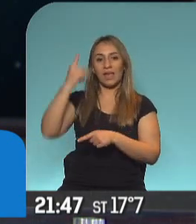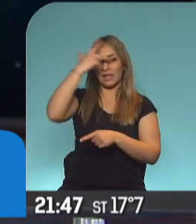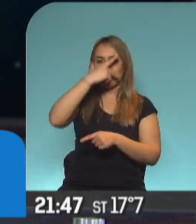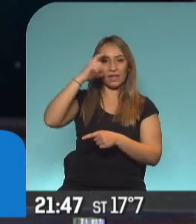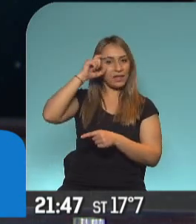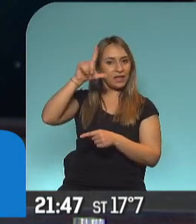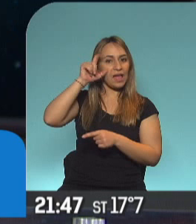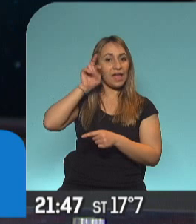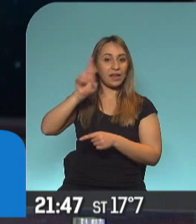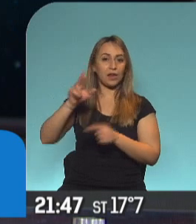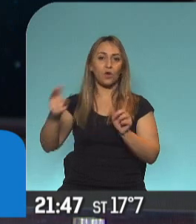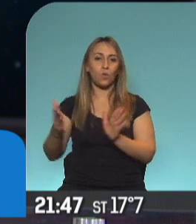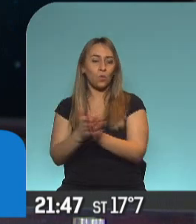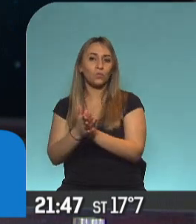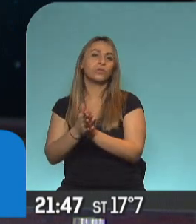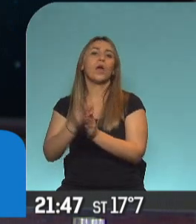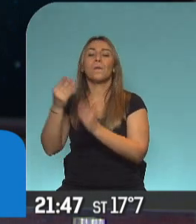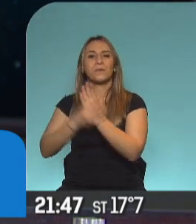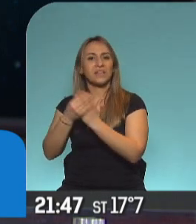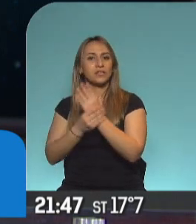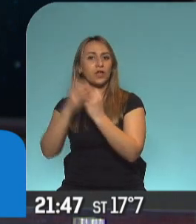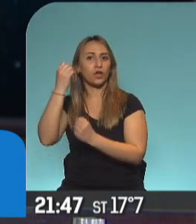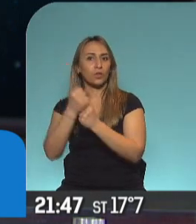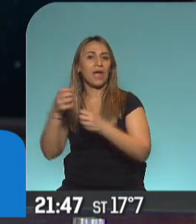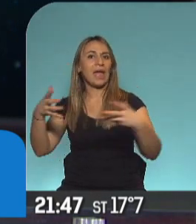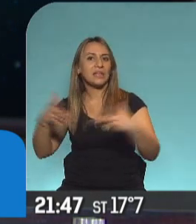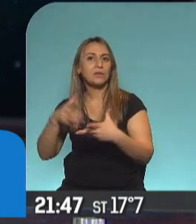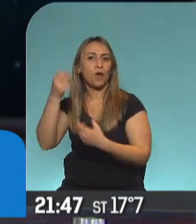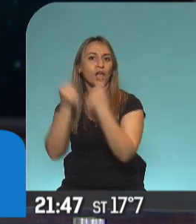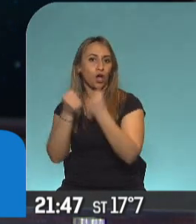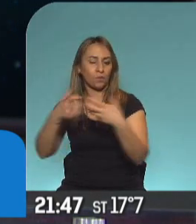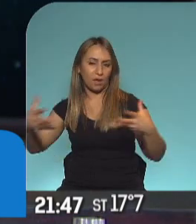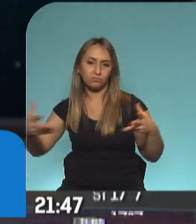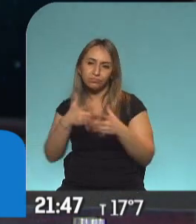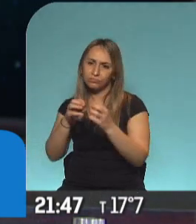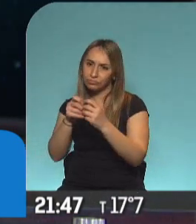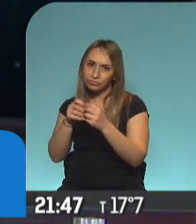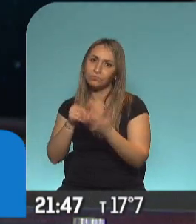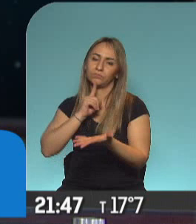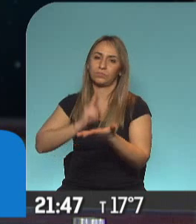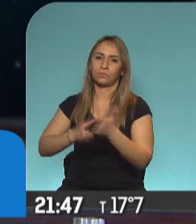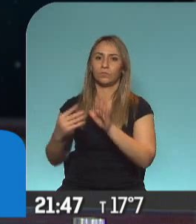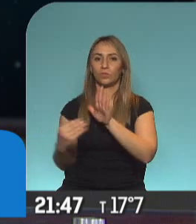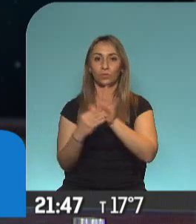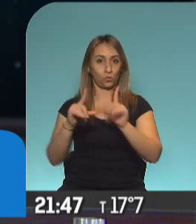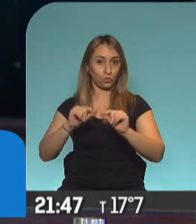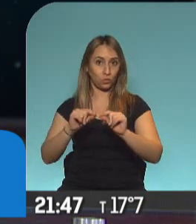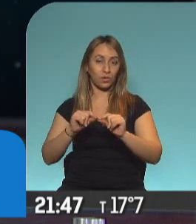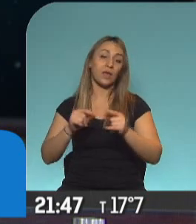con el ministro de Economía, con el equipo económico. Nosotros el proyecto